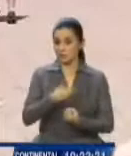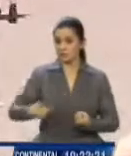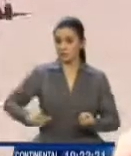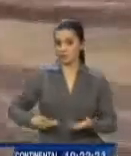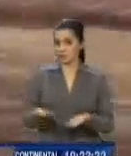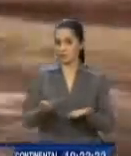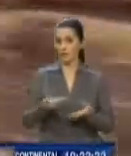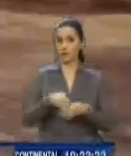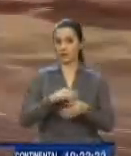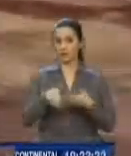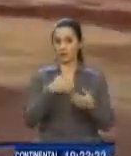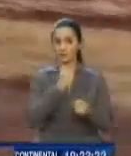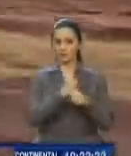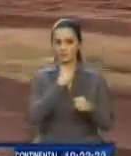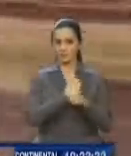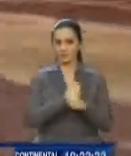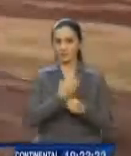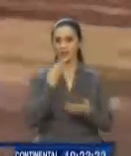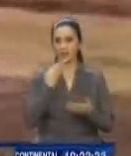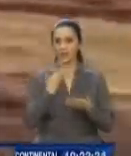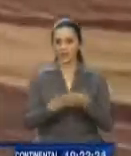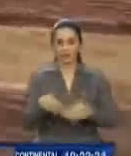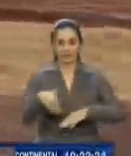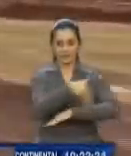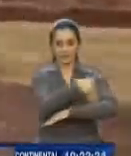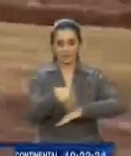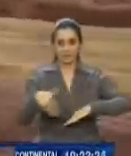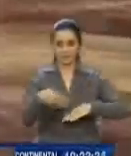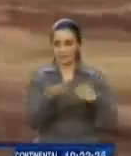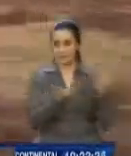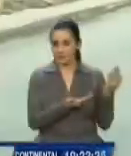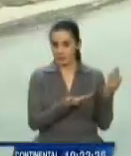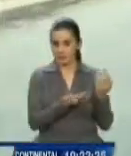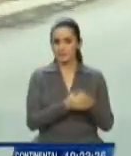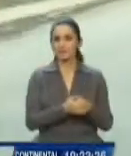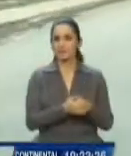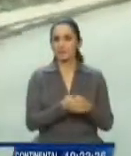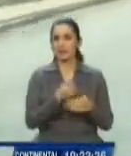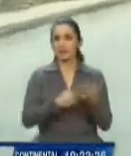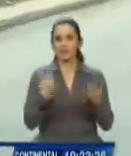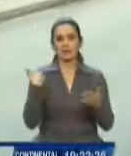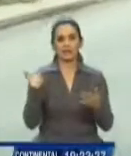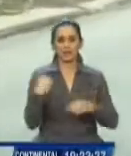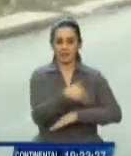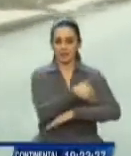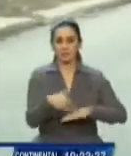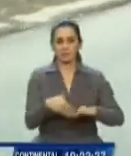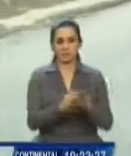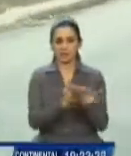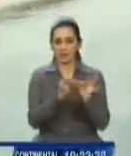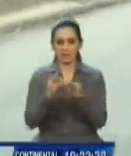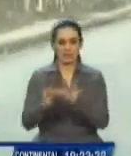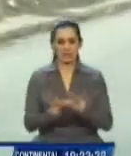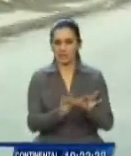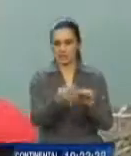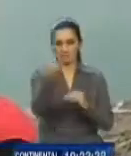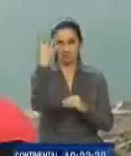todas las obras. Además, gracias al circuito turístico Pujilí-Sumbawa-Chukchilán, que cuenta con vías completamente